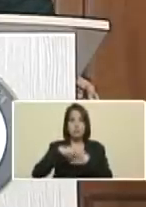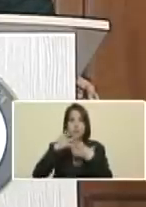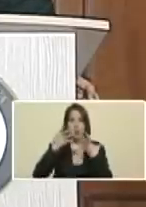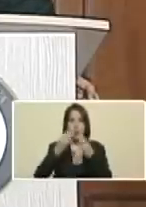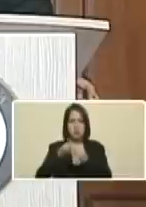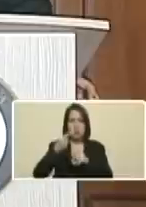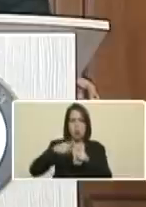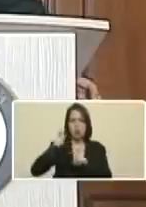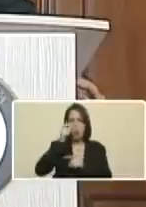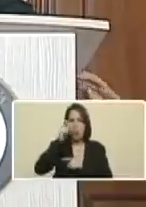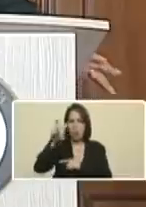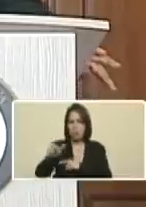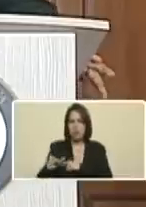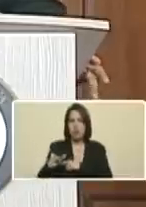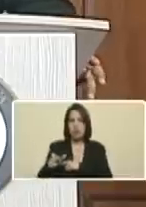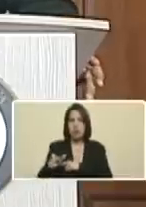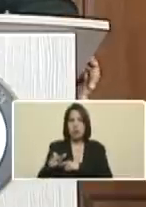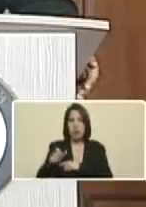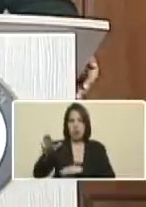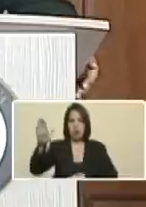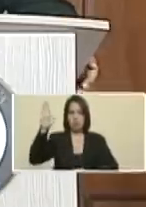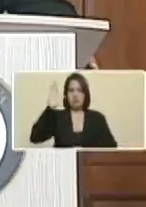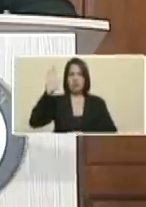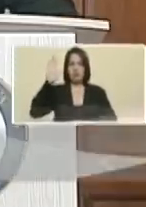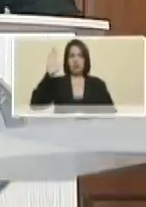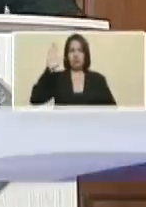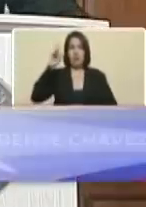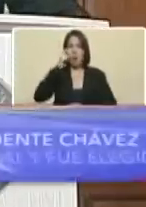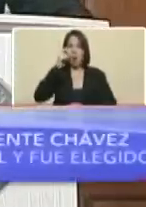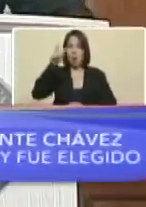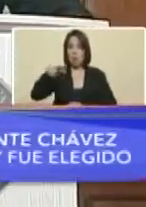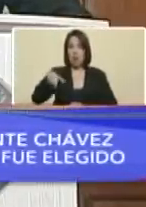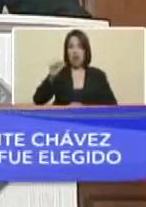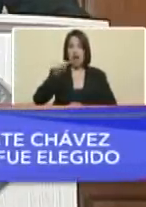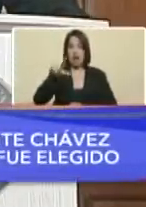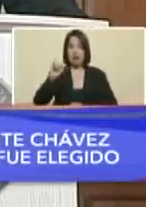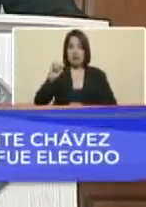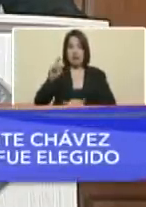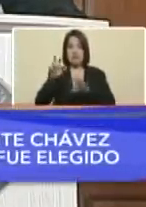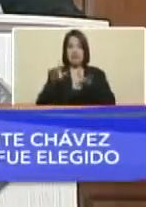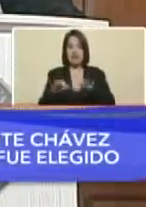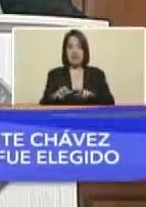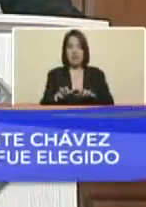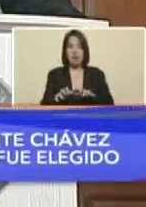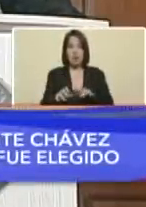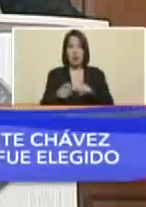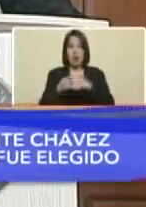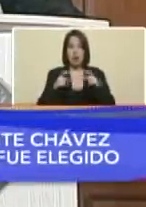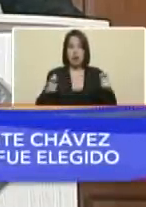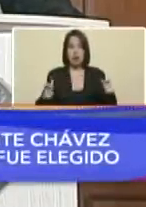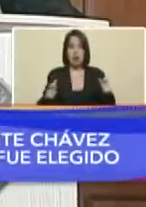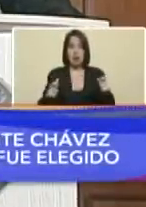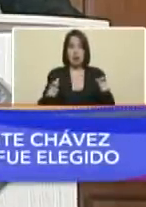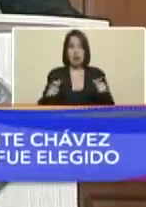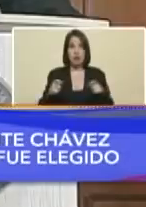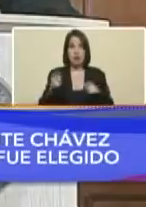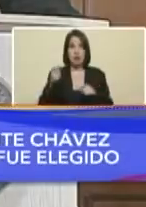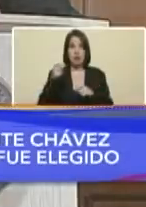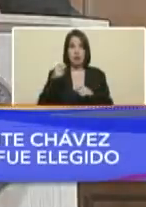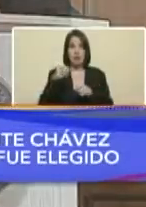Fernando Lugo, fue juramentado. Ali Rodríguez Araque, secretario general de UNASUR.